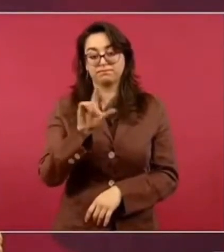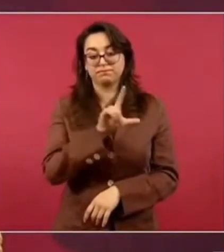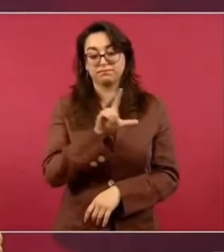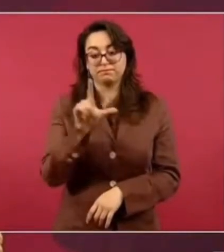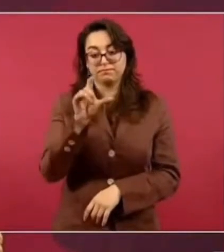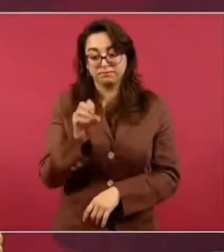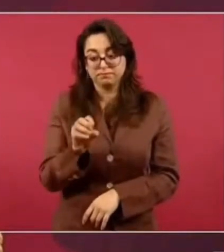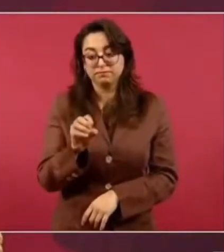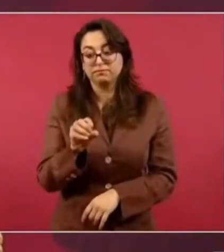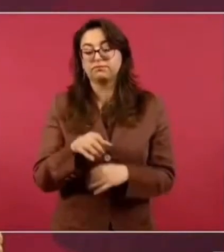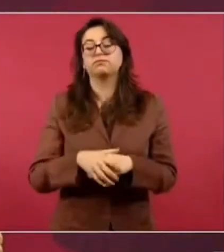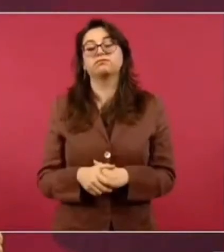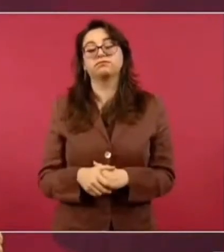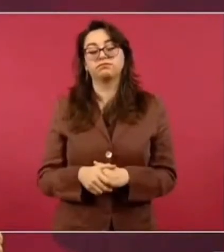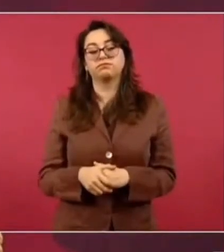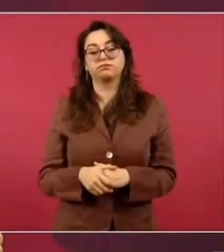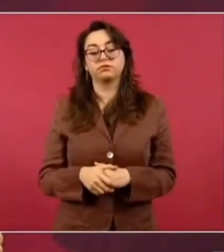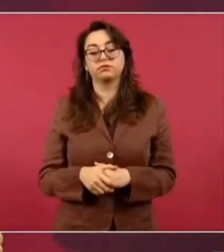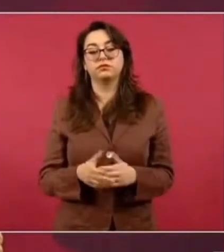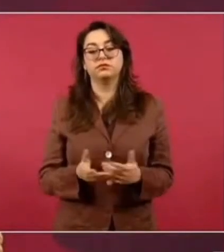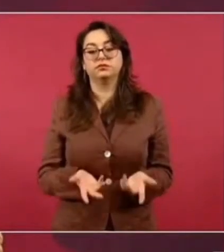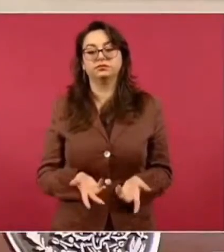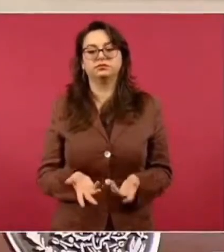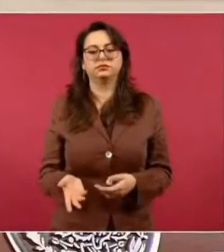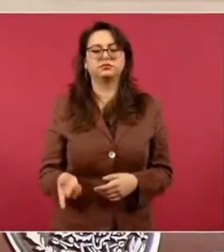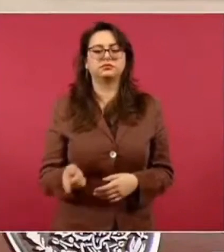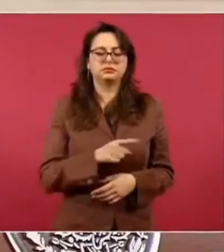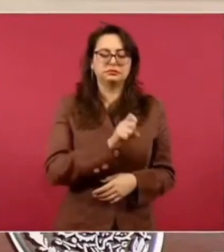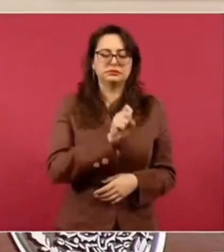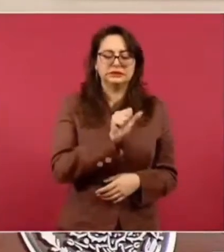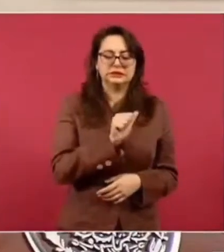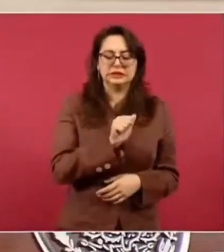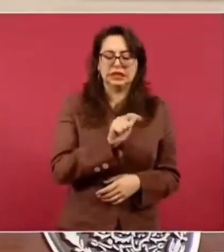con Salinas es impulsada,